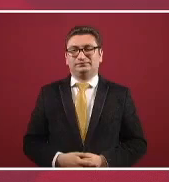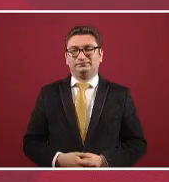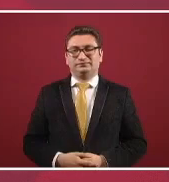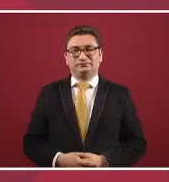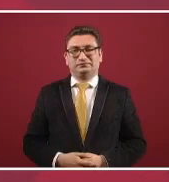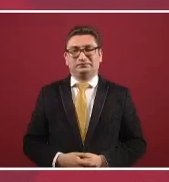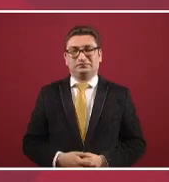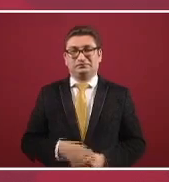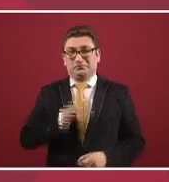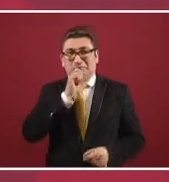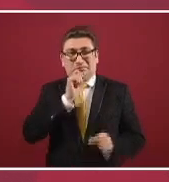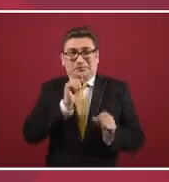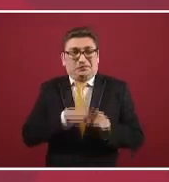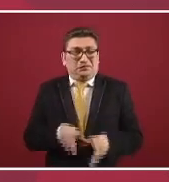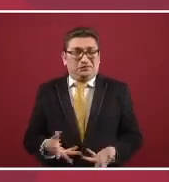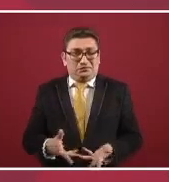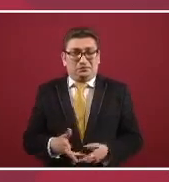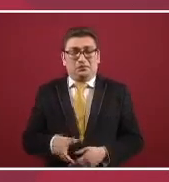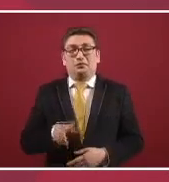Lo mismo en el caso de la televisión.